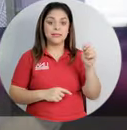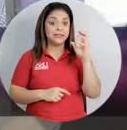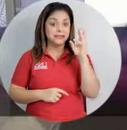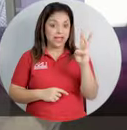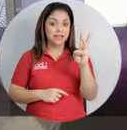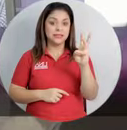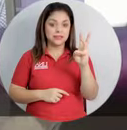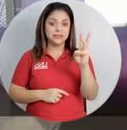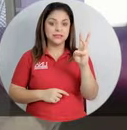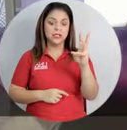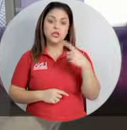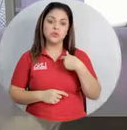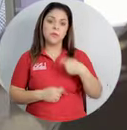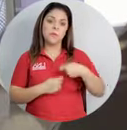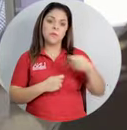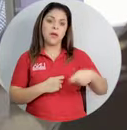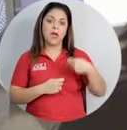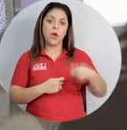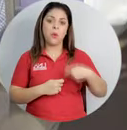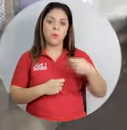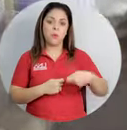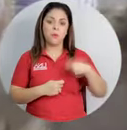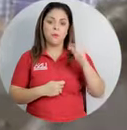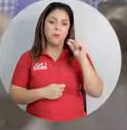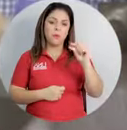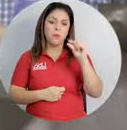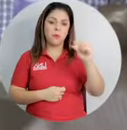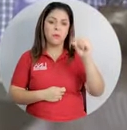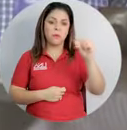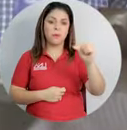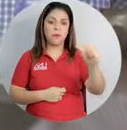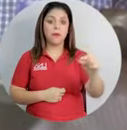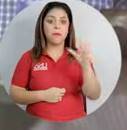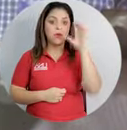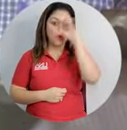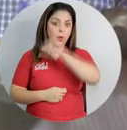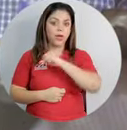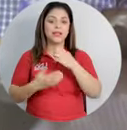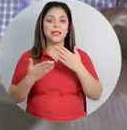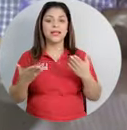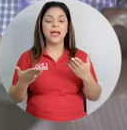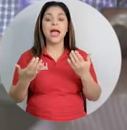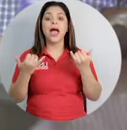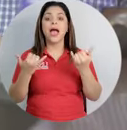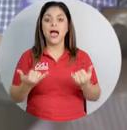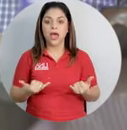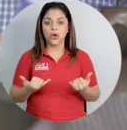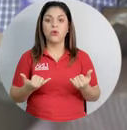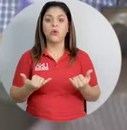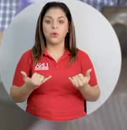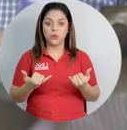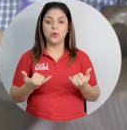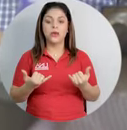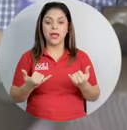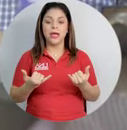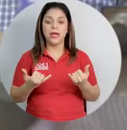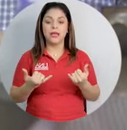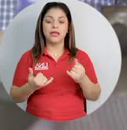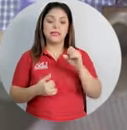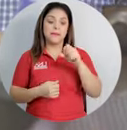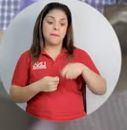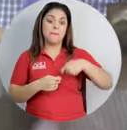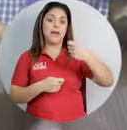pagando montos muy bajos, y cuando me doy cuenta ya tengo que asumir el saldo que tengo más los intereses